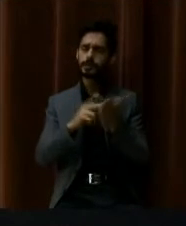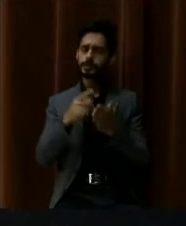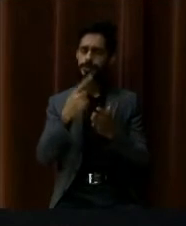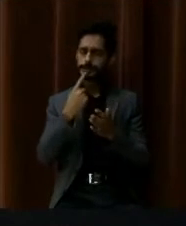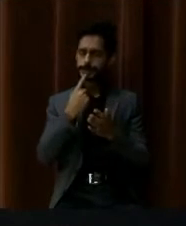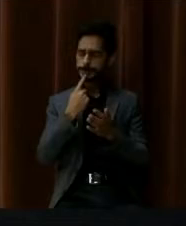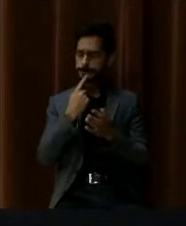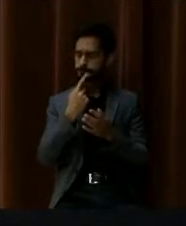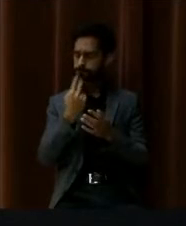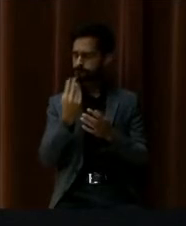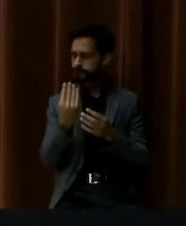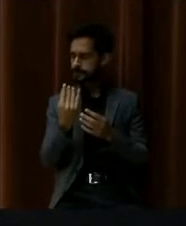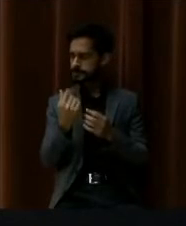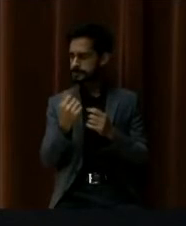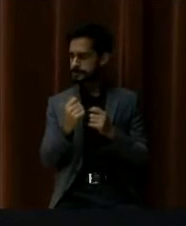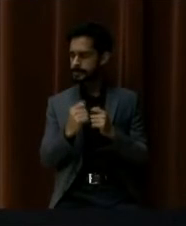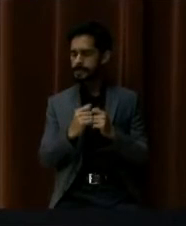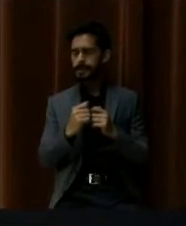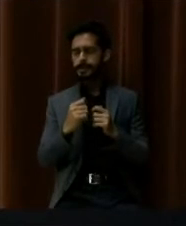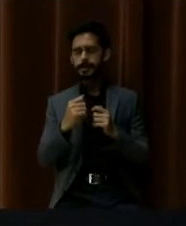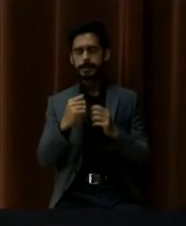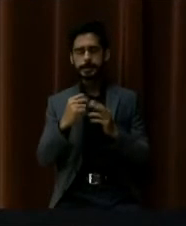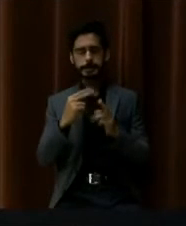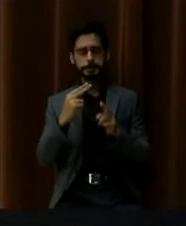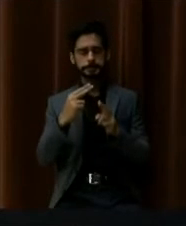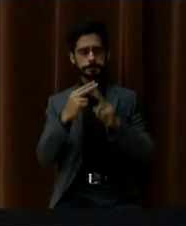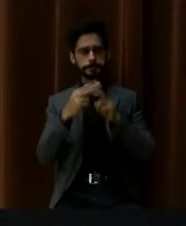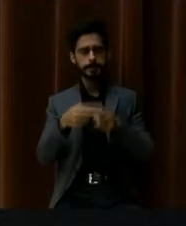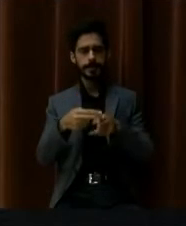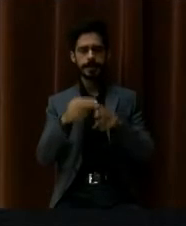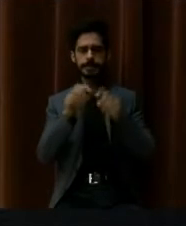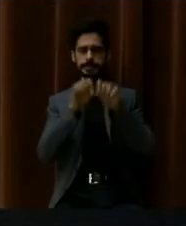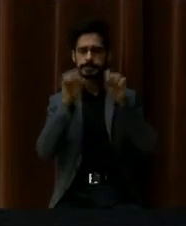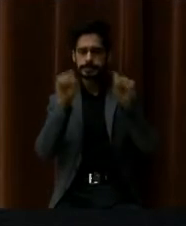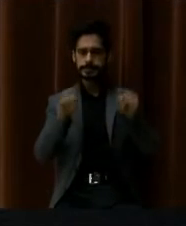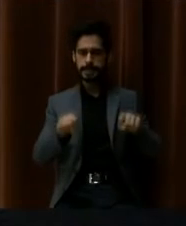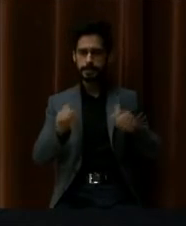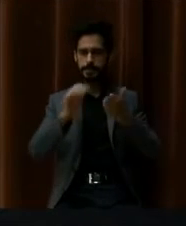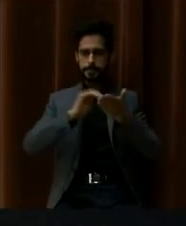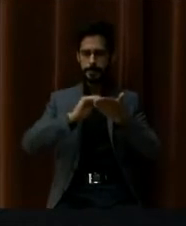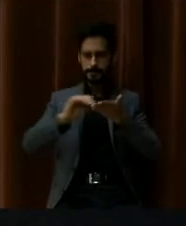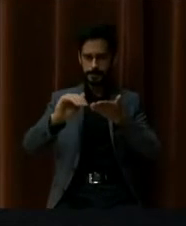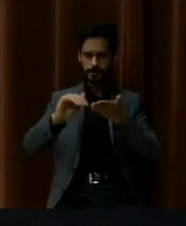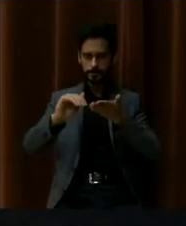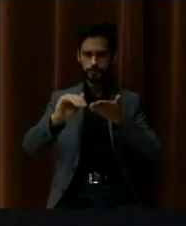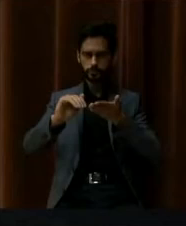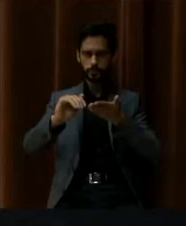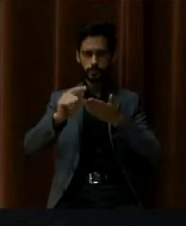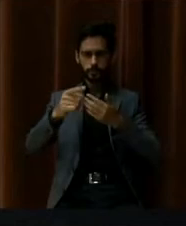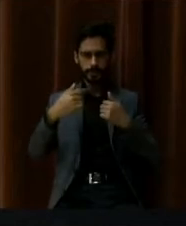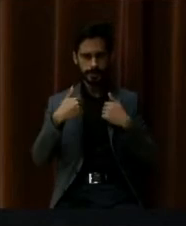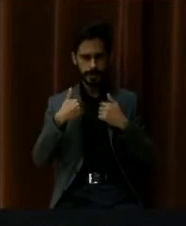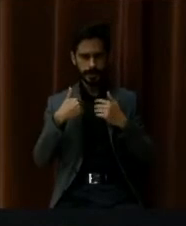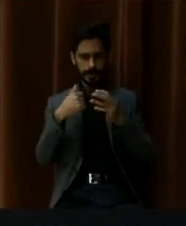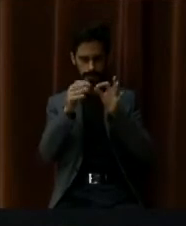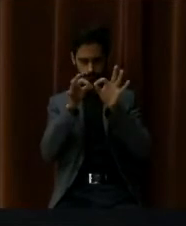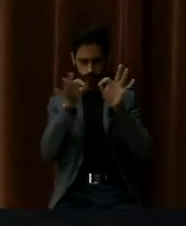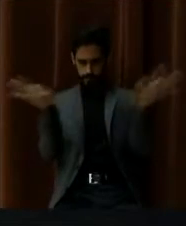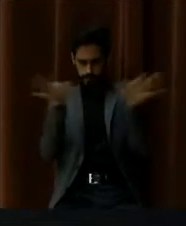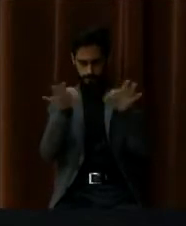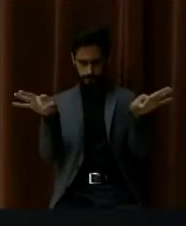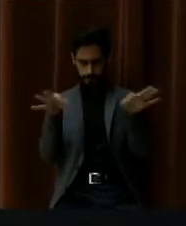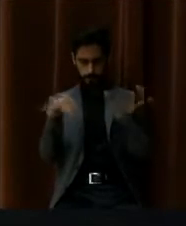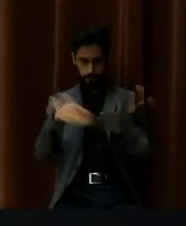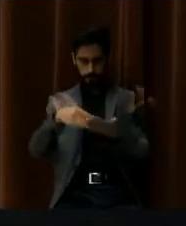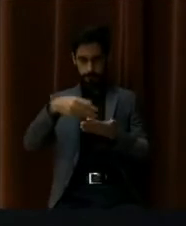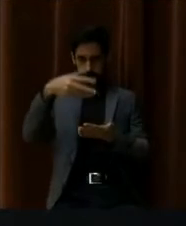para establecer el sistema de permisos creo que fue que tiene unas cláusulas que son sumamente onerosa o